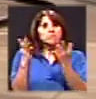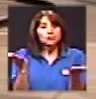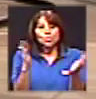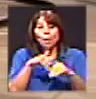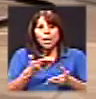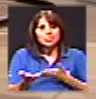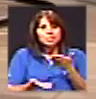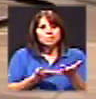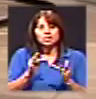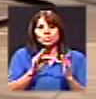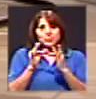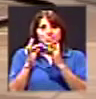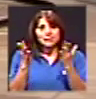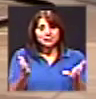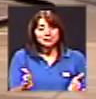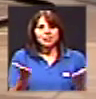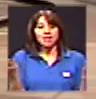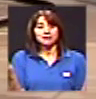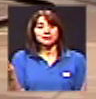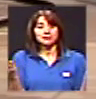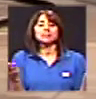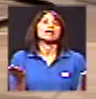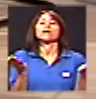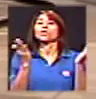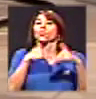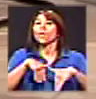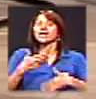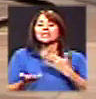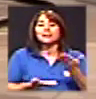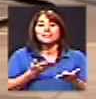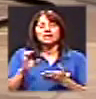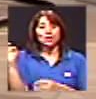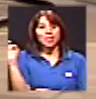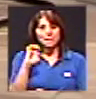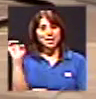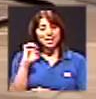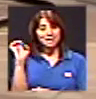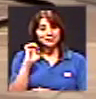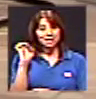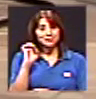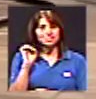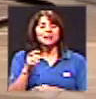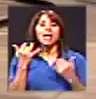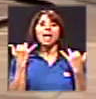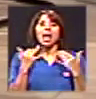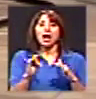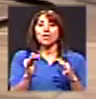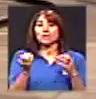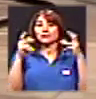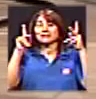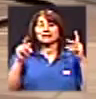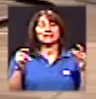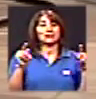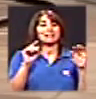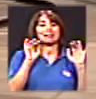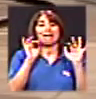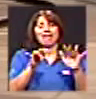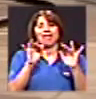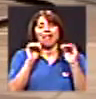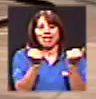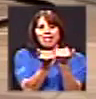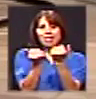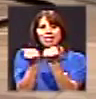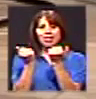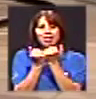una de un servicio en la parte de emergencias, que se ha saturado porque los servicios que ofrecen las clínicas y